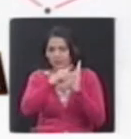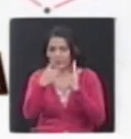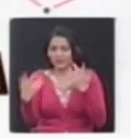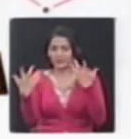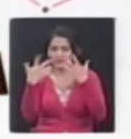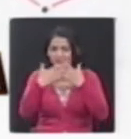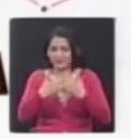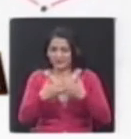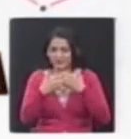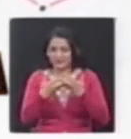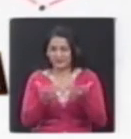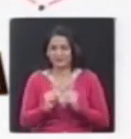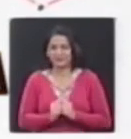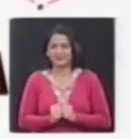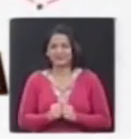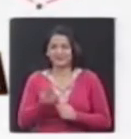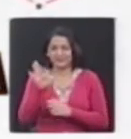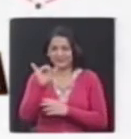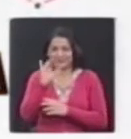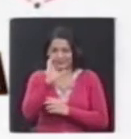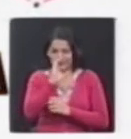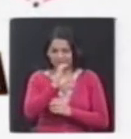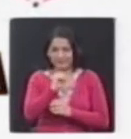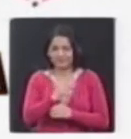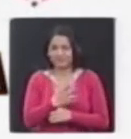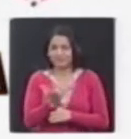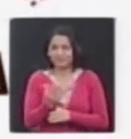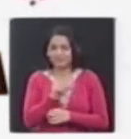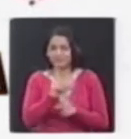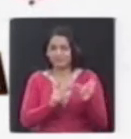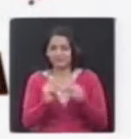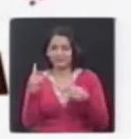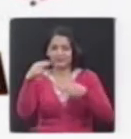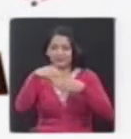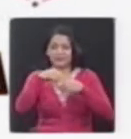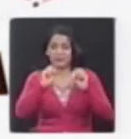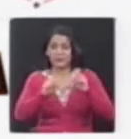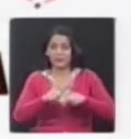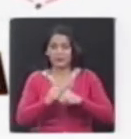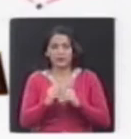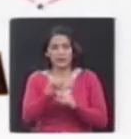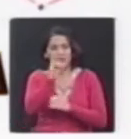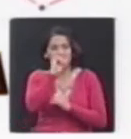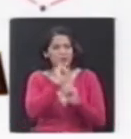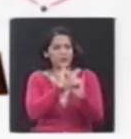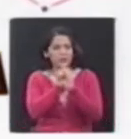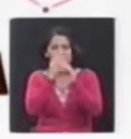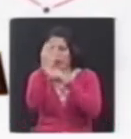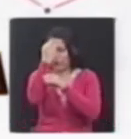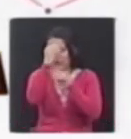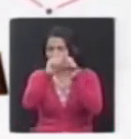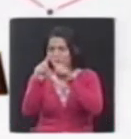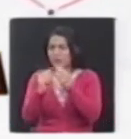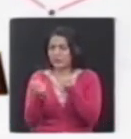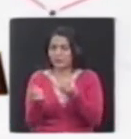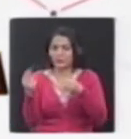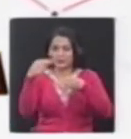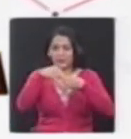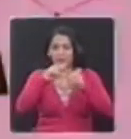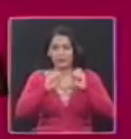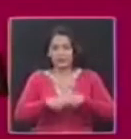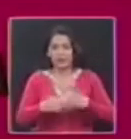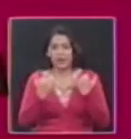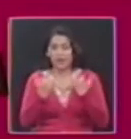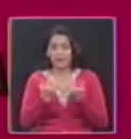Comunicación, las famosas TIC, en el que podrán participar todo tipo de instituciones educativas del país. Y para contarnos las bases,